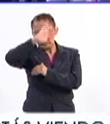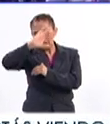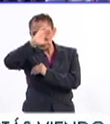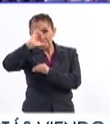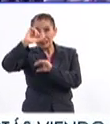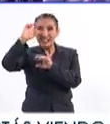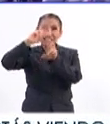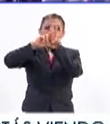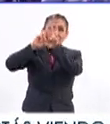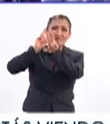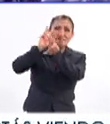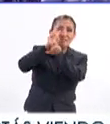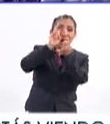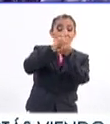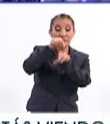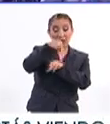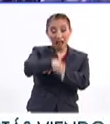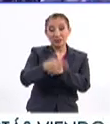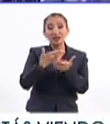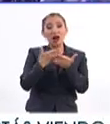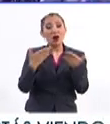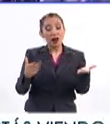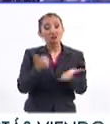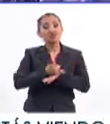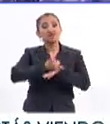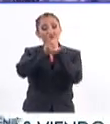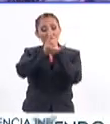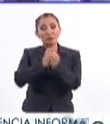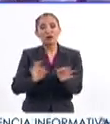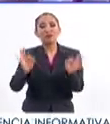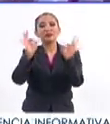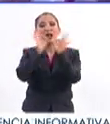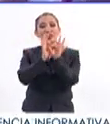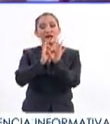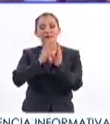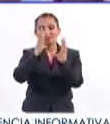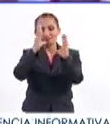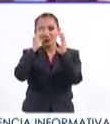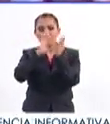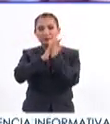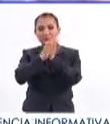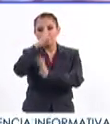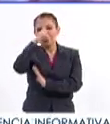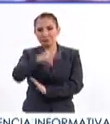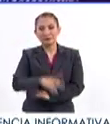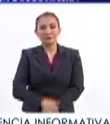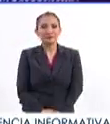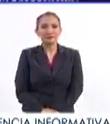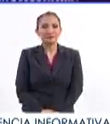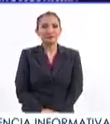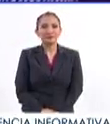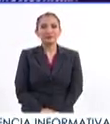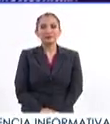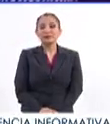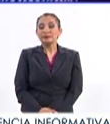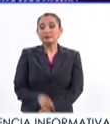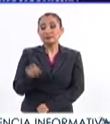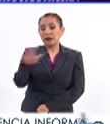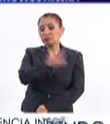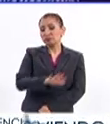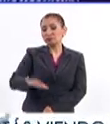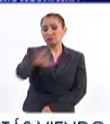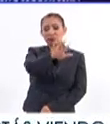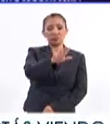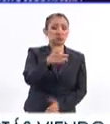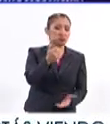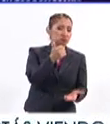científicos y astronómicos fueron y son parte esencial de nuestra formación como mexicanos. Eran